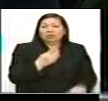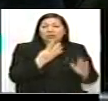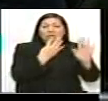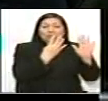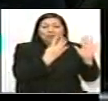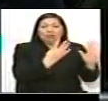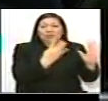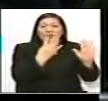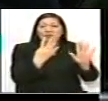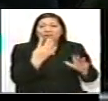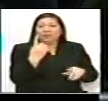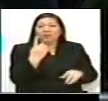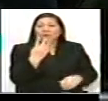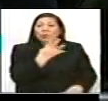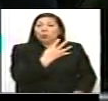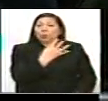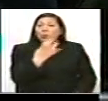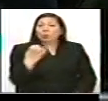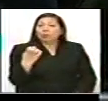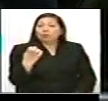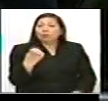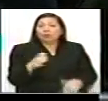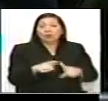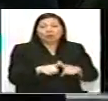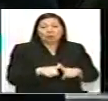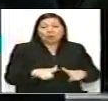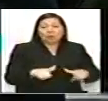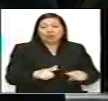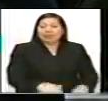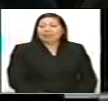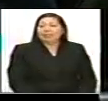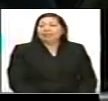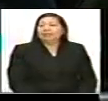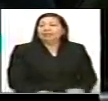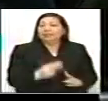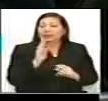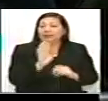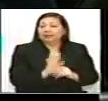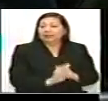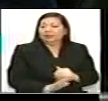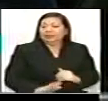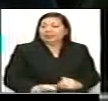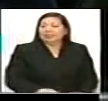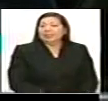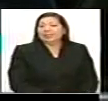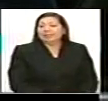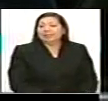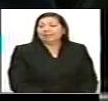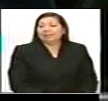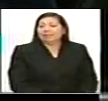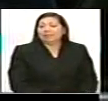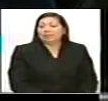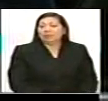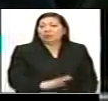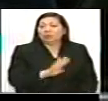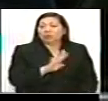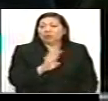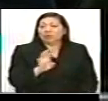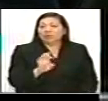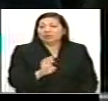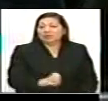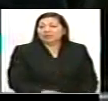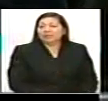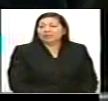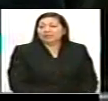1991 solo 400 estaciones funcionaban a nivel nacional. Solamente 400